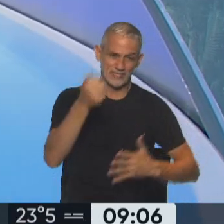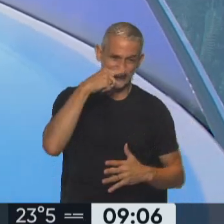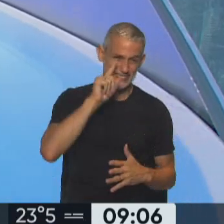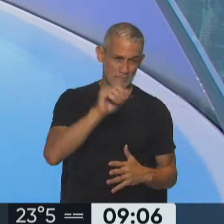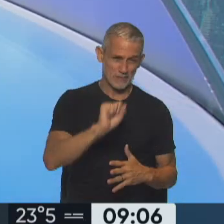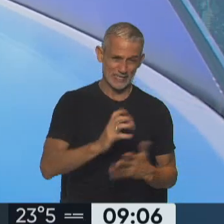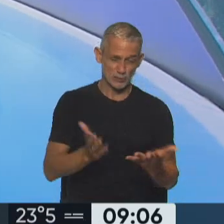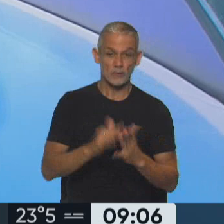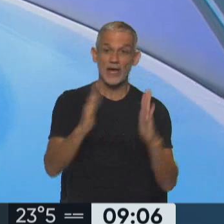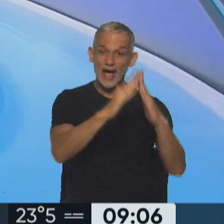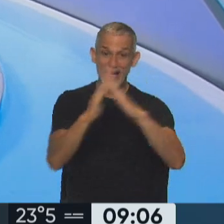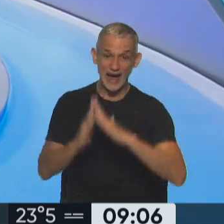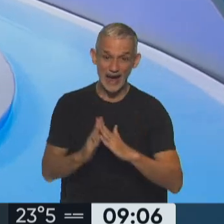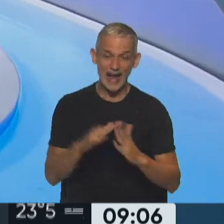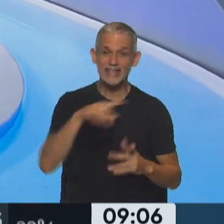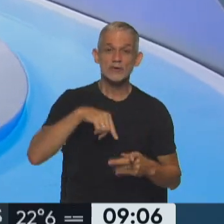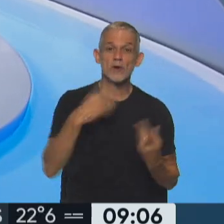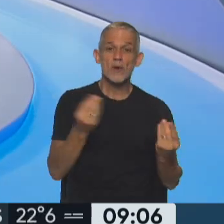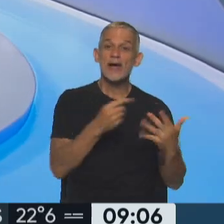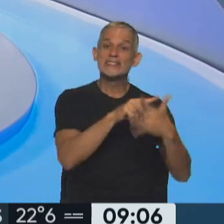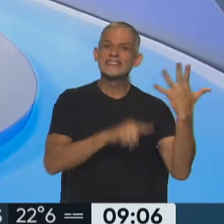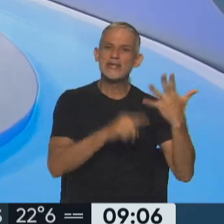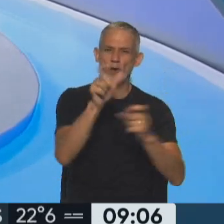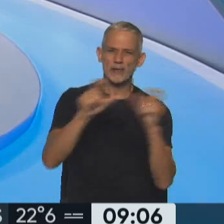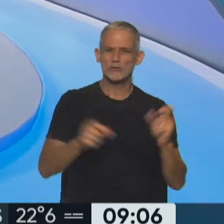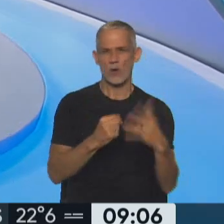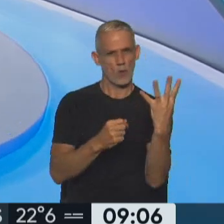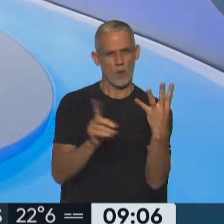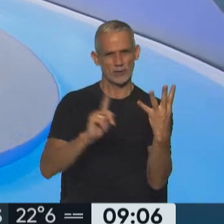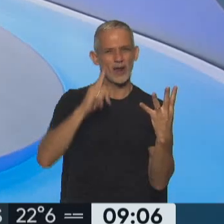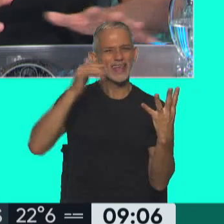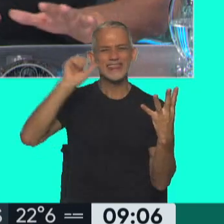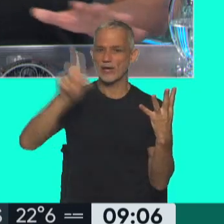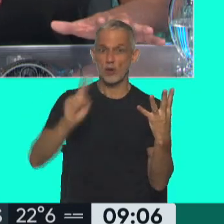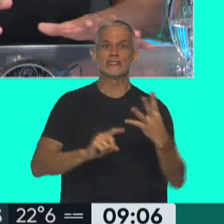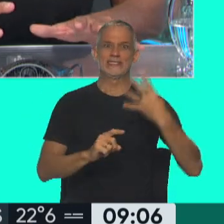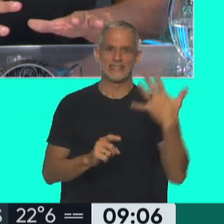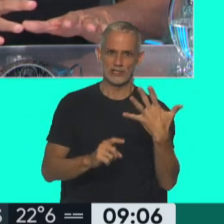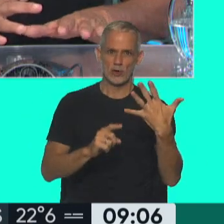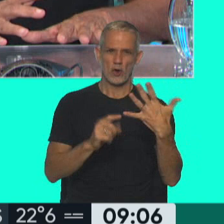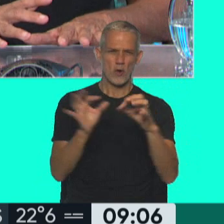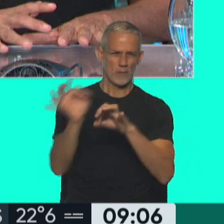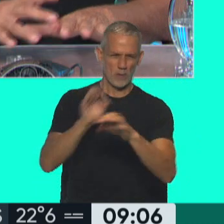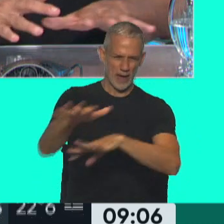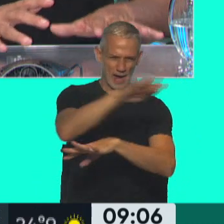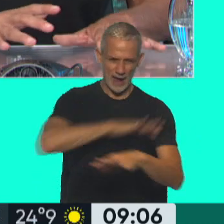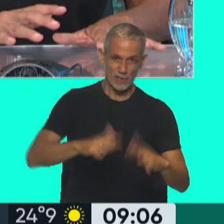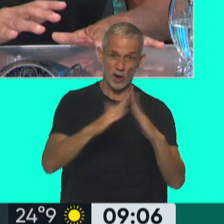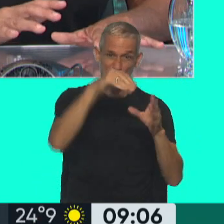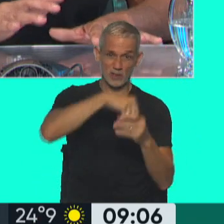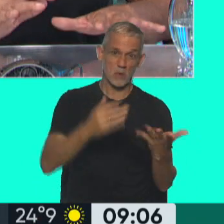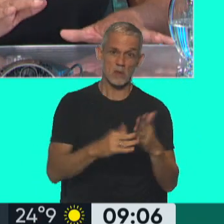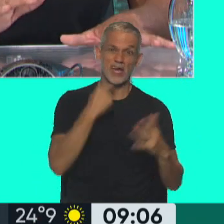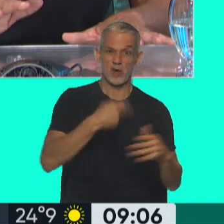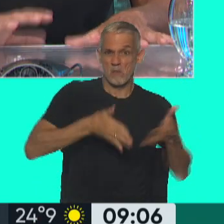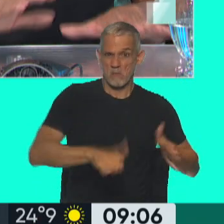nuestras casas, vivimos 5 integrantes, no 4 como hace el INDEC, somos 5 en promedio. No porque tengamos más